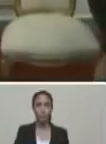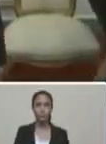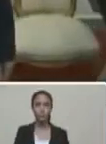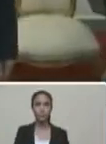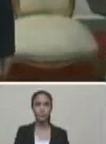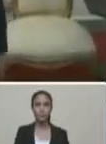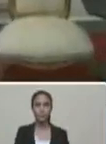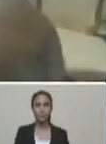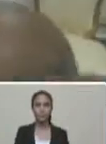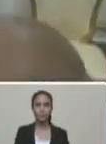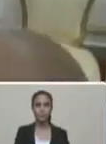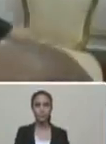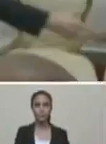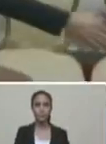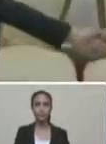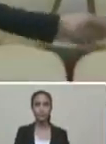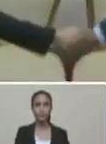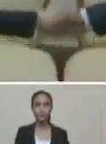Mario Villarruel.